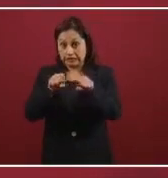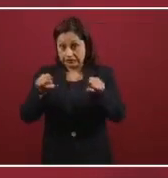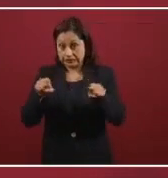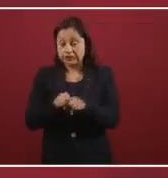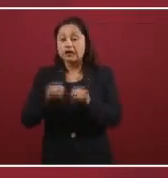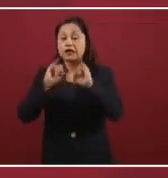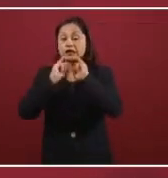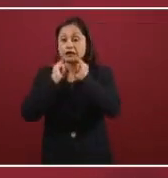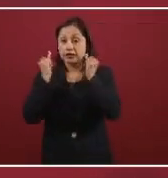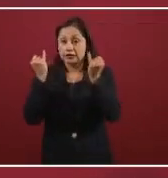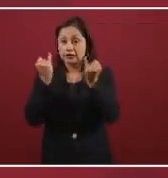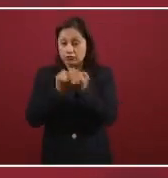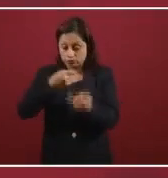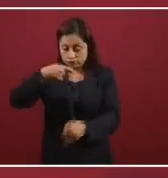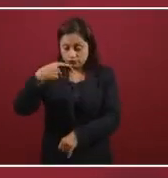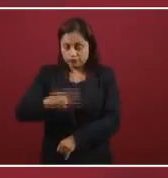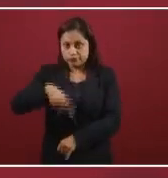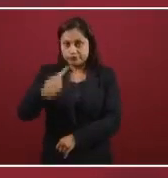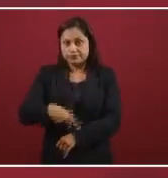presidencia